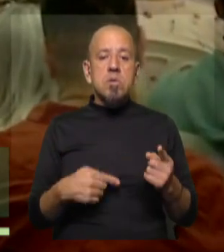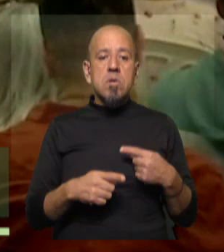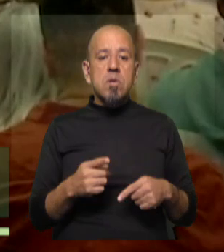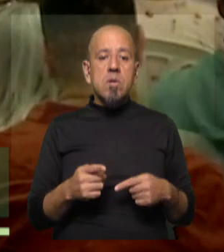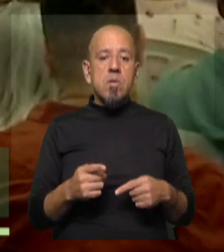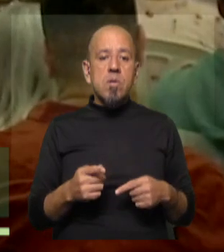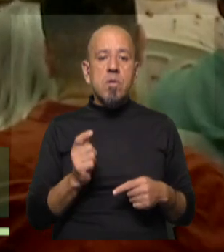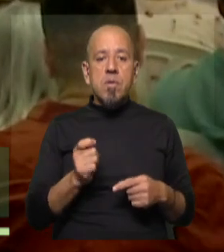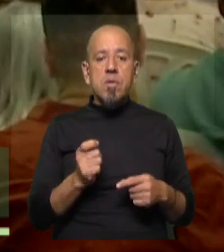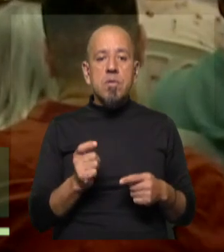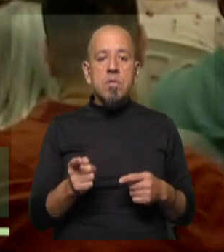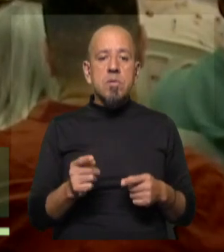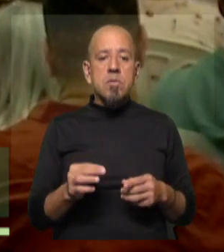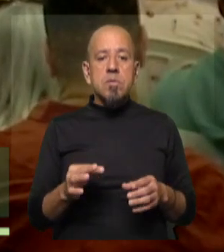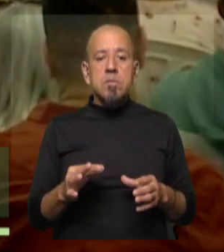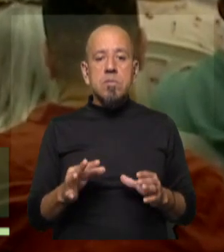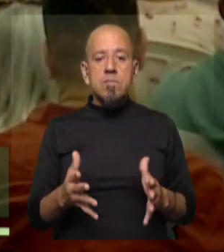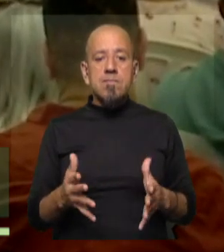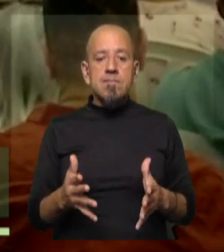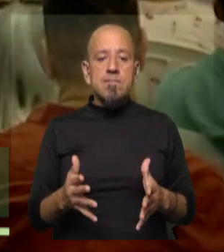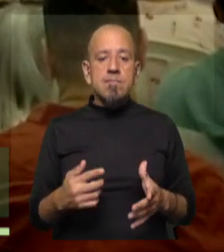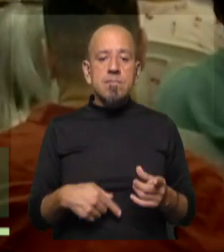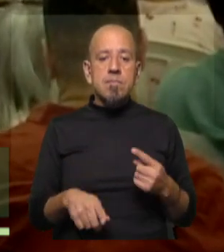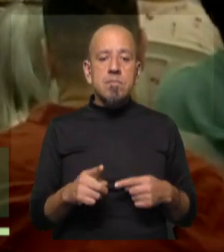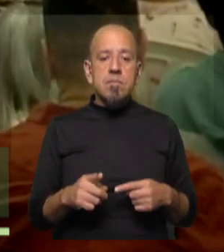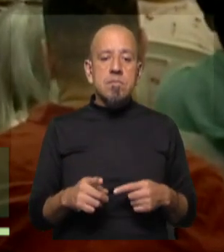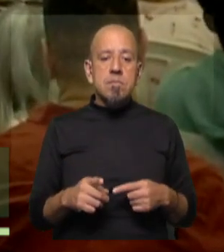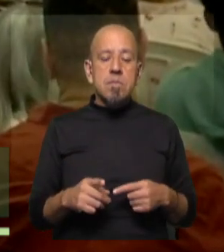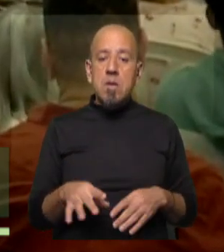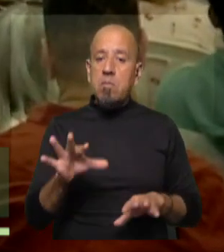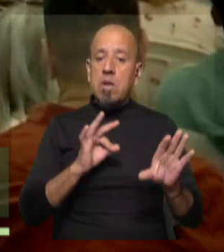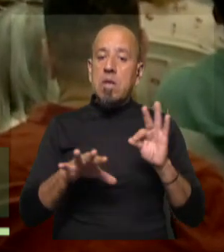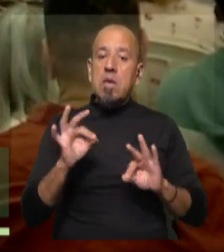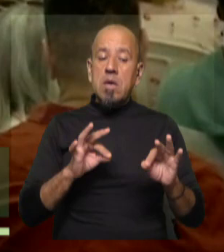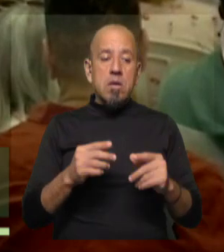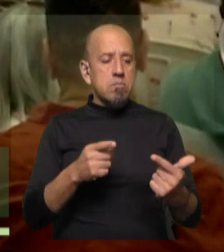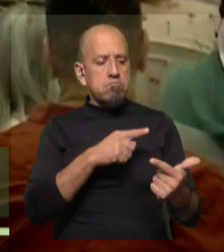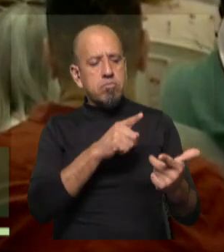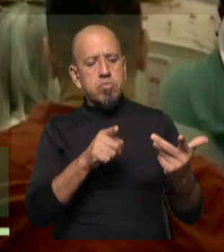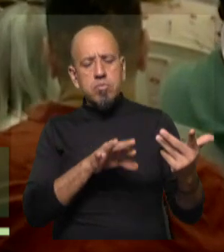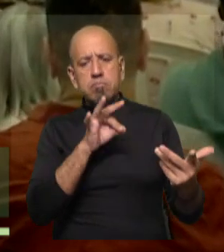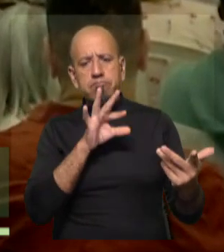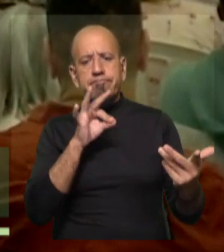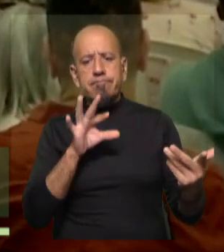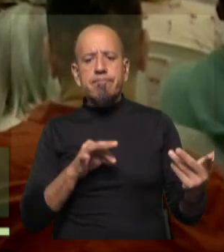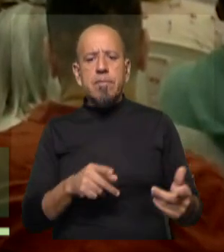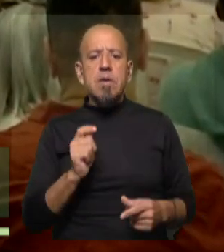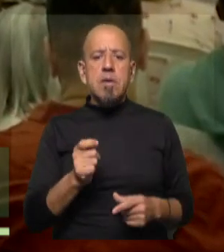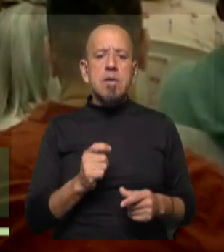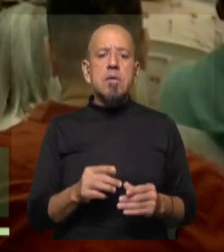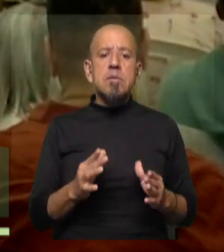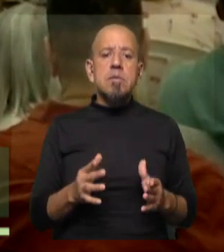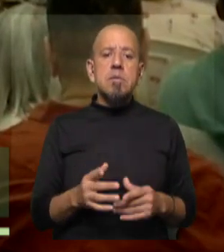es el candidato, cuáles son los criterios para elegirlos y cómo y cuándo lo